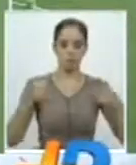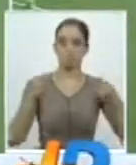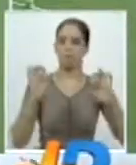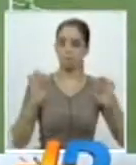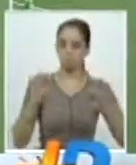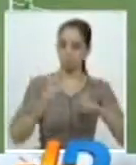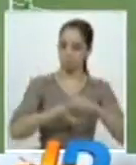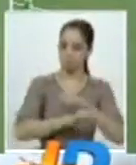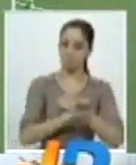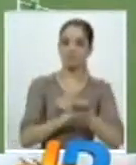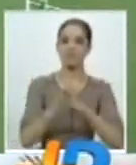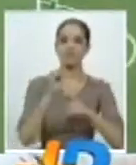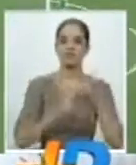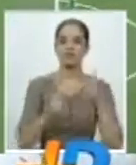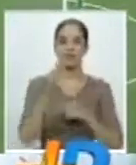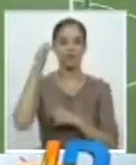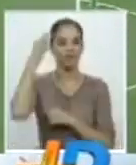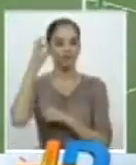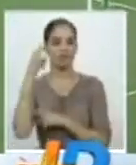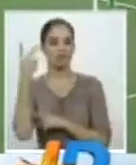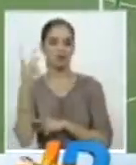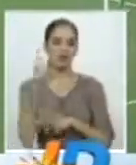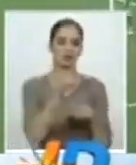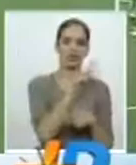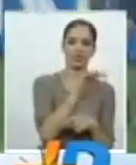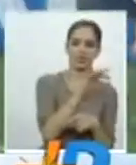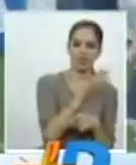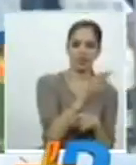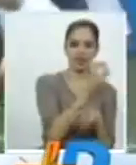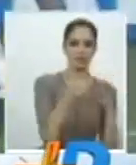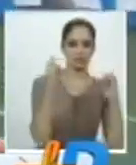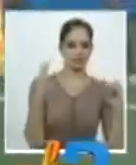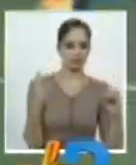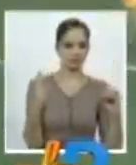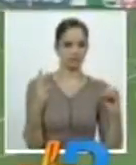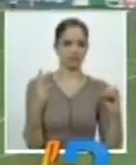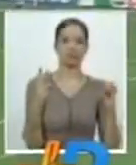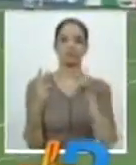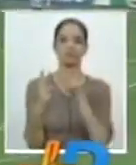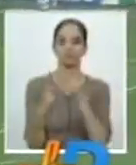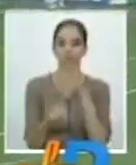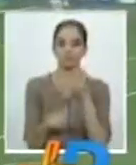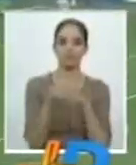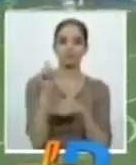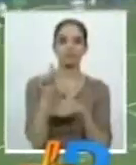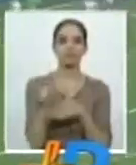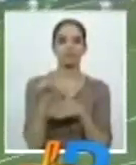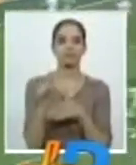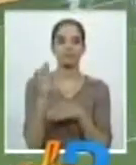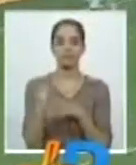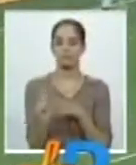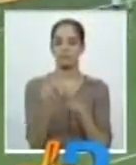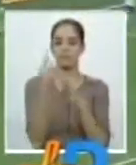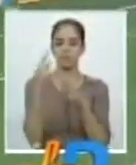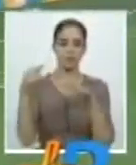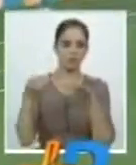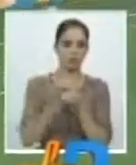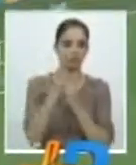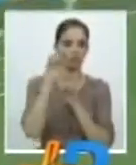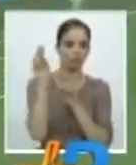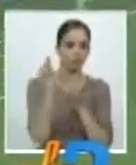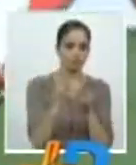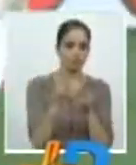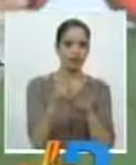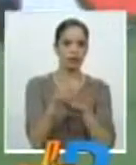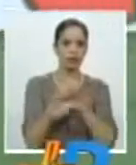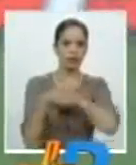fútbol, el resultado final fue Francia 2, Nigeria 0 en los 90 minutos reglamentarios del juego. Paul Pogba marcó el primero del encuentro. Después de un